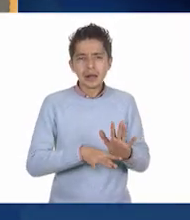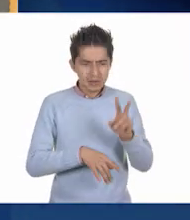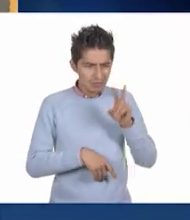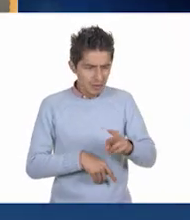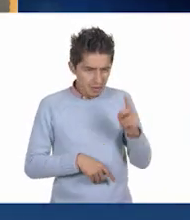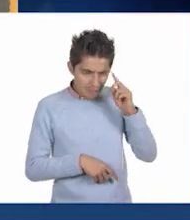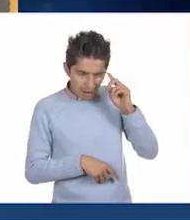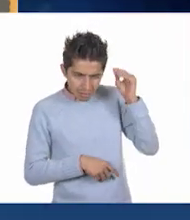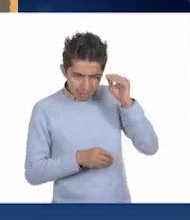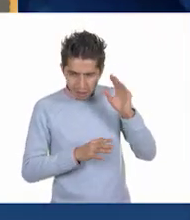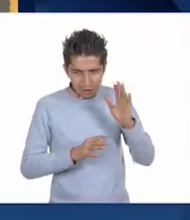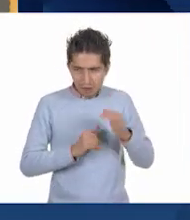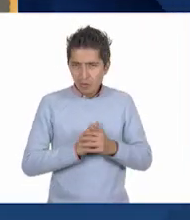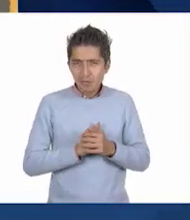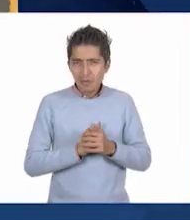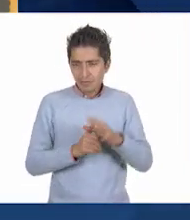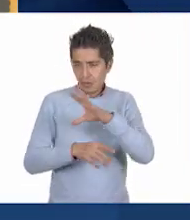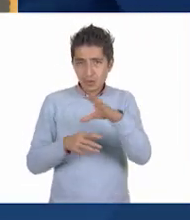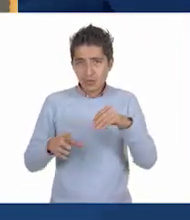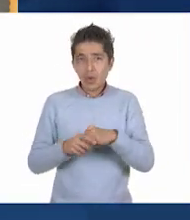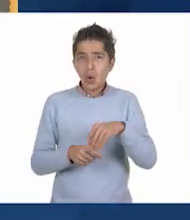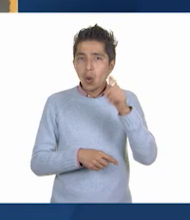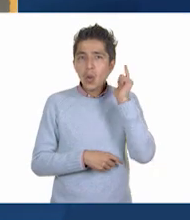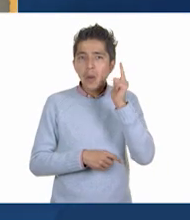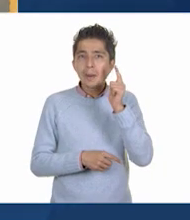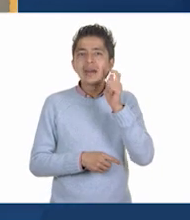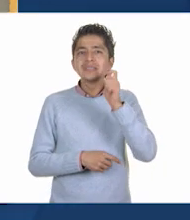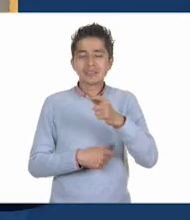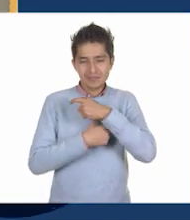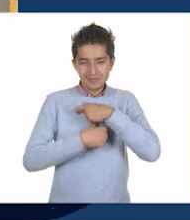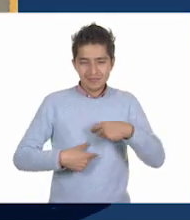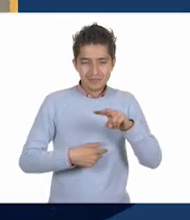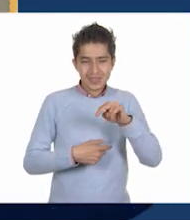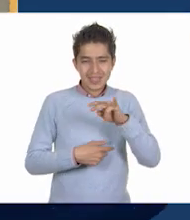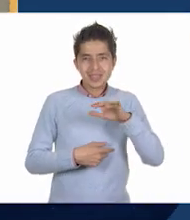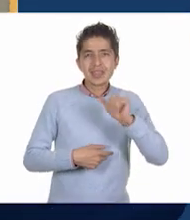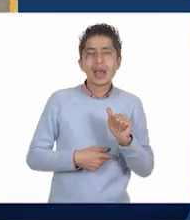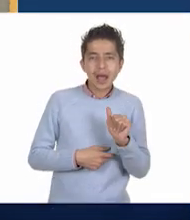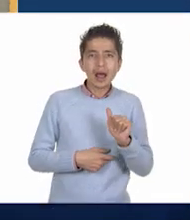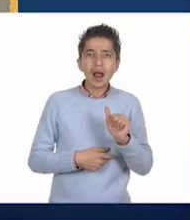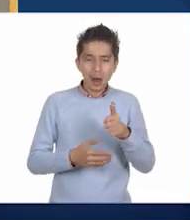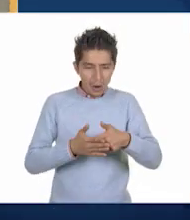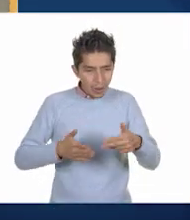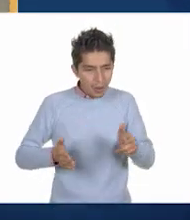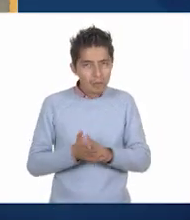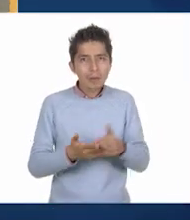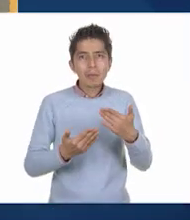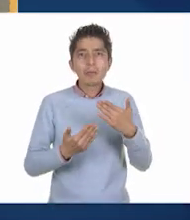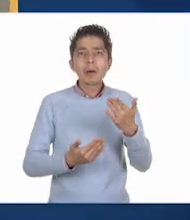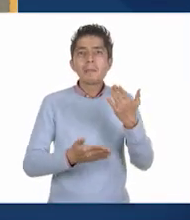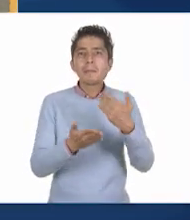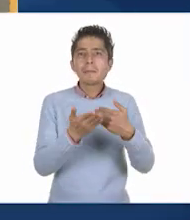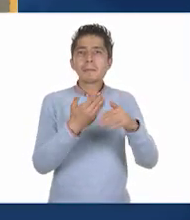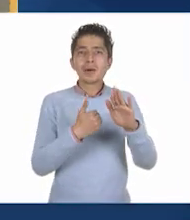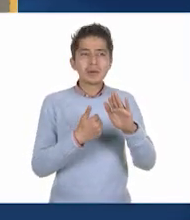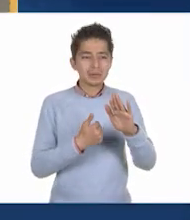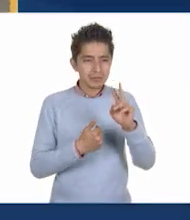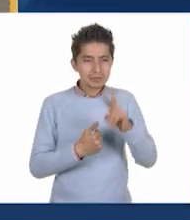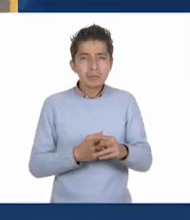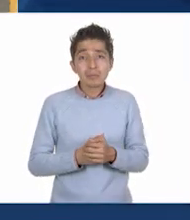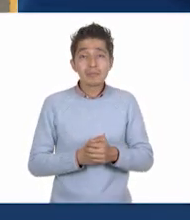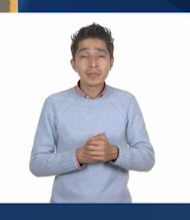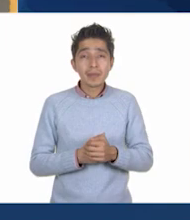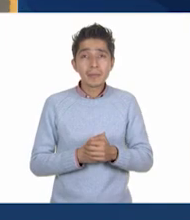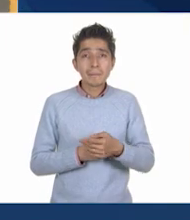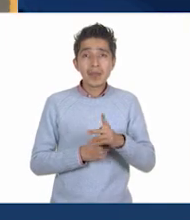bastante. Y todo lo que ha de lograr Francisco Villa en su camino es heroísmo puro y poesía neta. Y